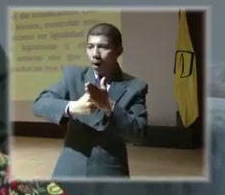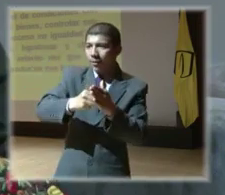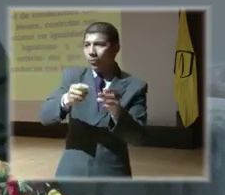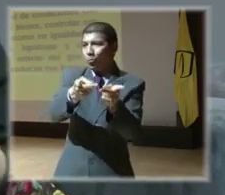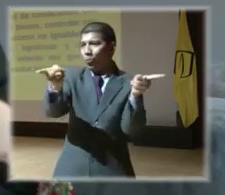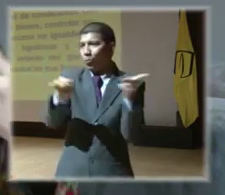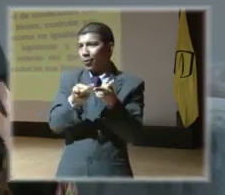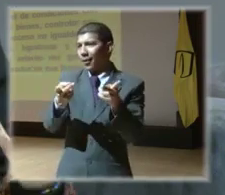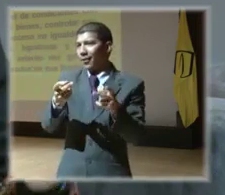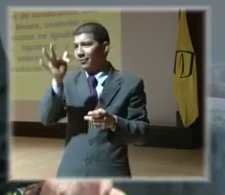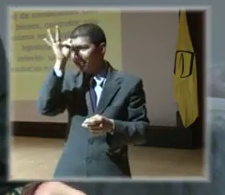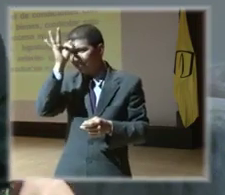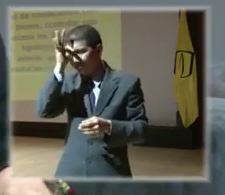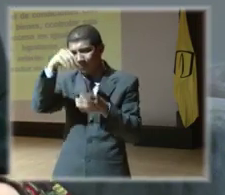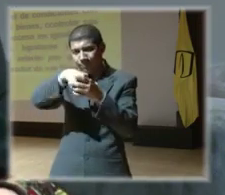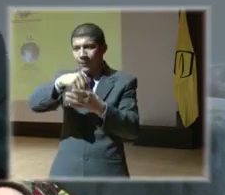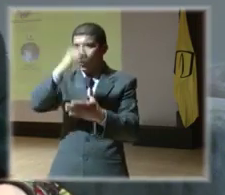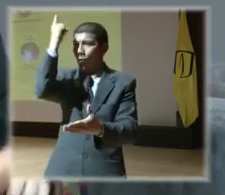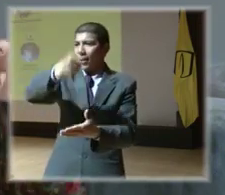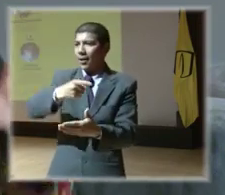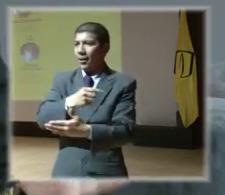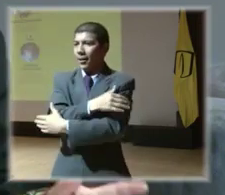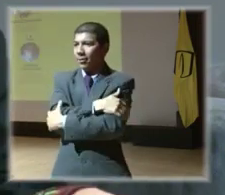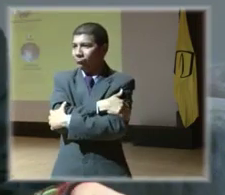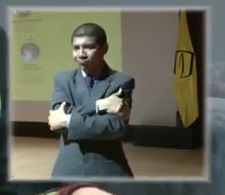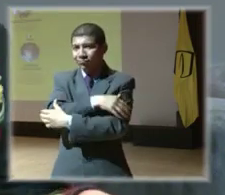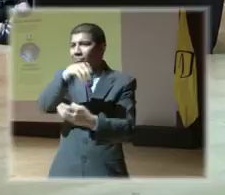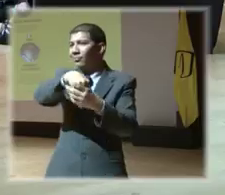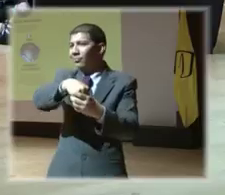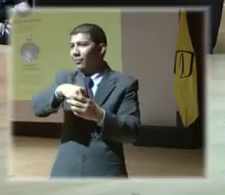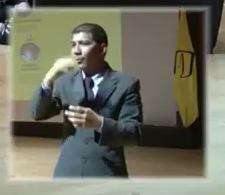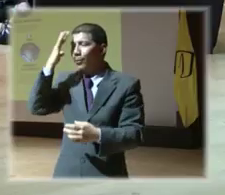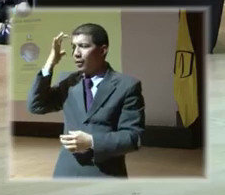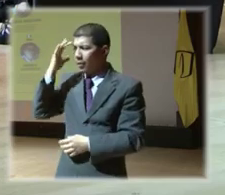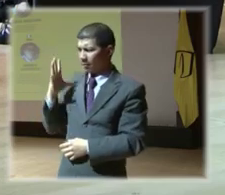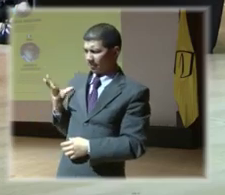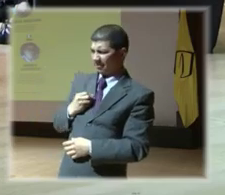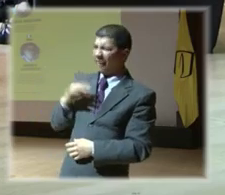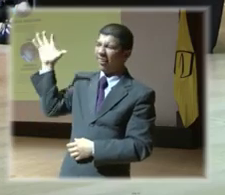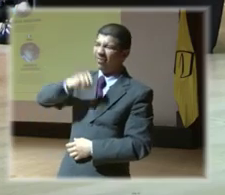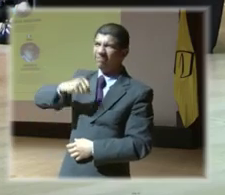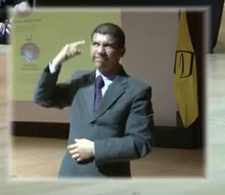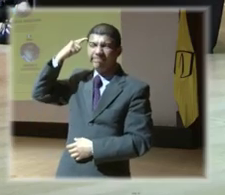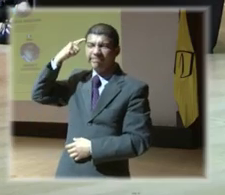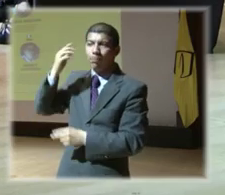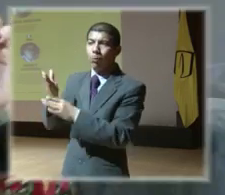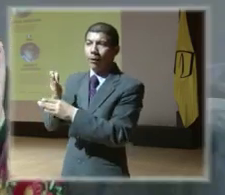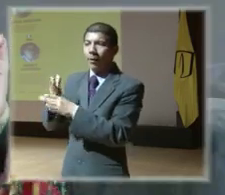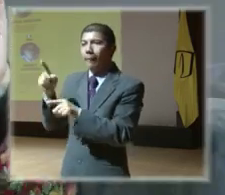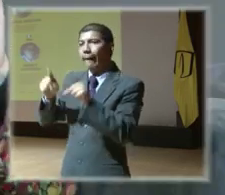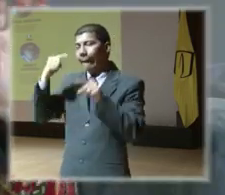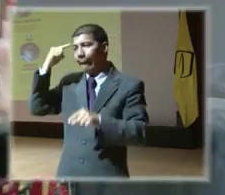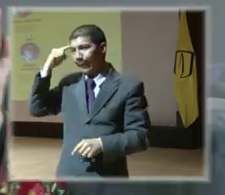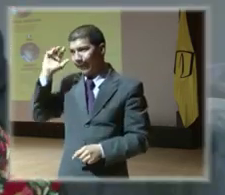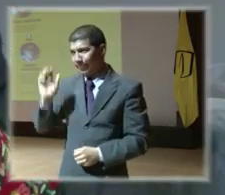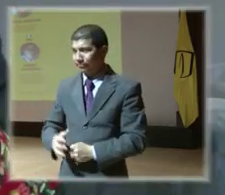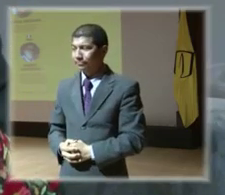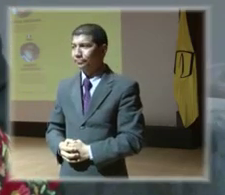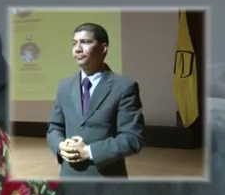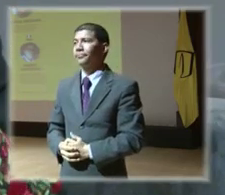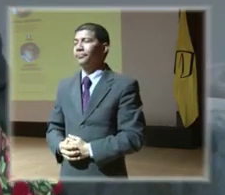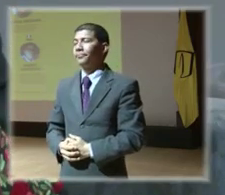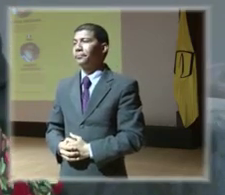médicos forzados, etc. Bueno, para cerrar, quiero decir, las preguntas de derecho colombiano, ahí identifiqué